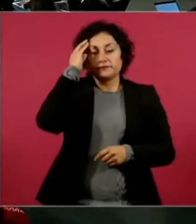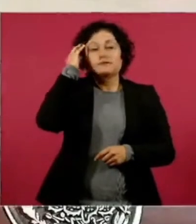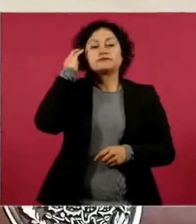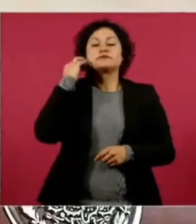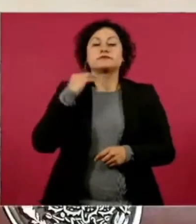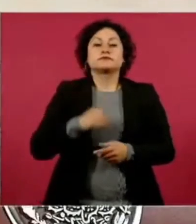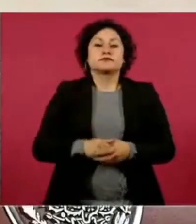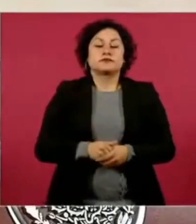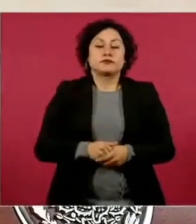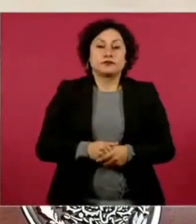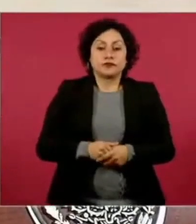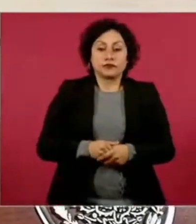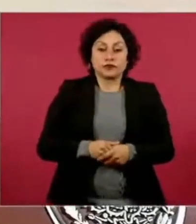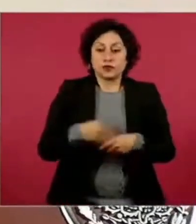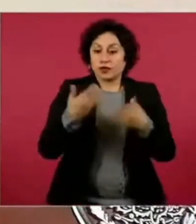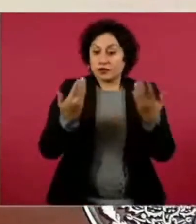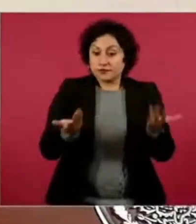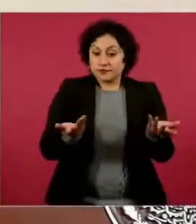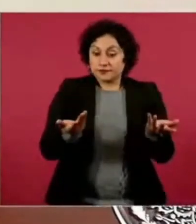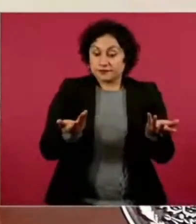Entonces, pues,